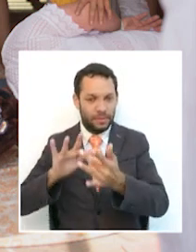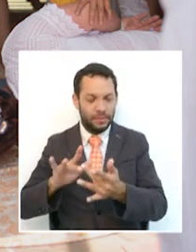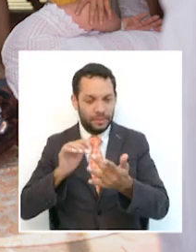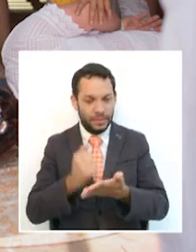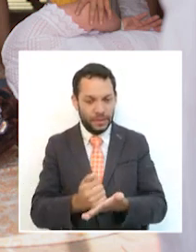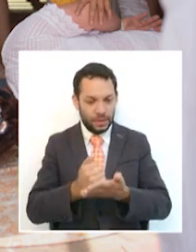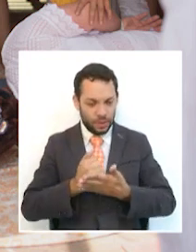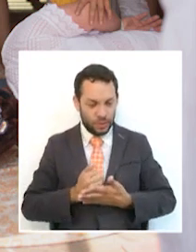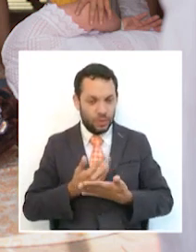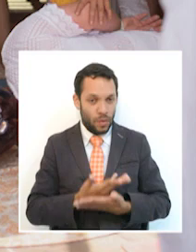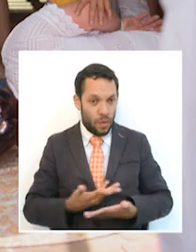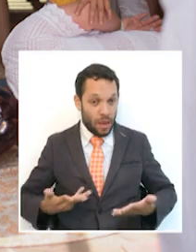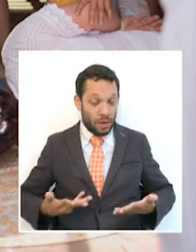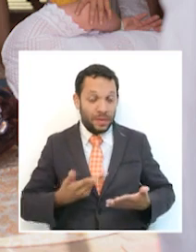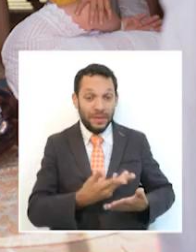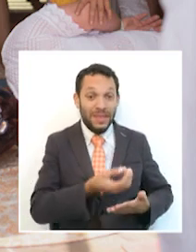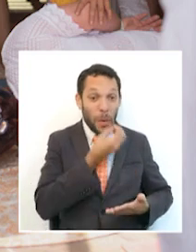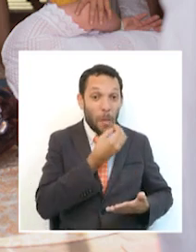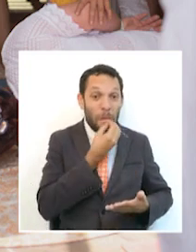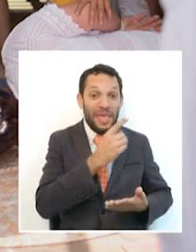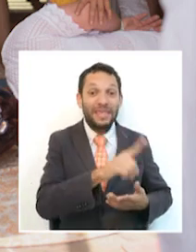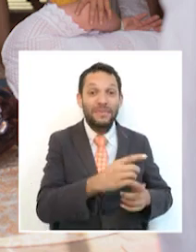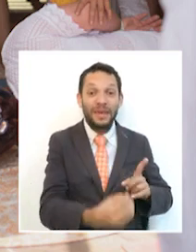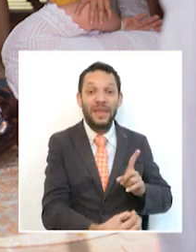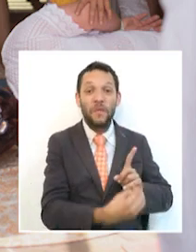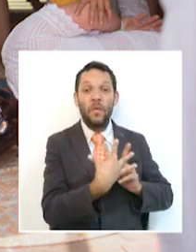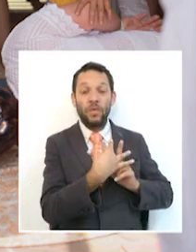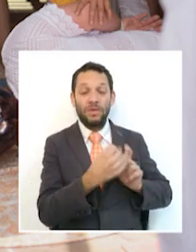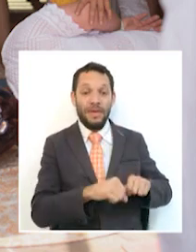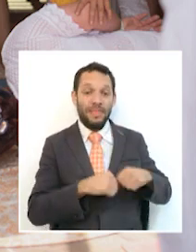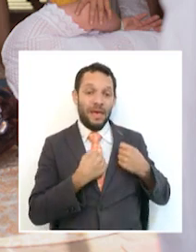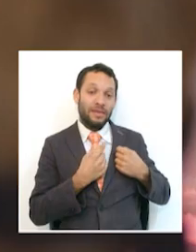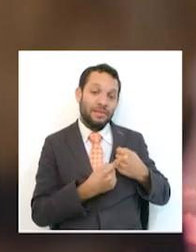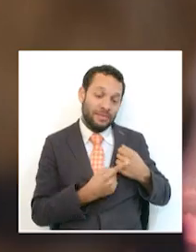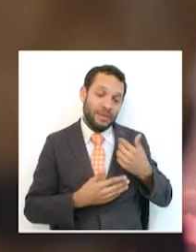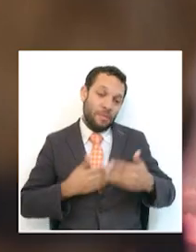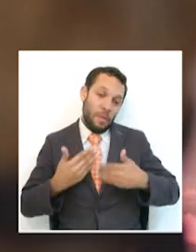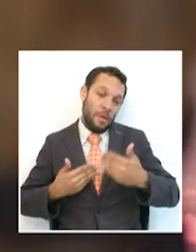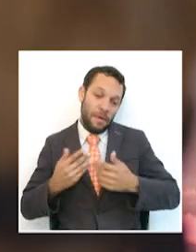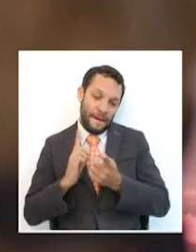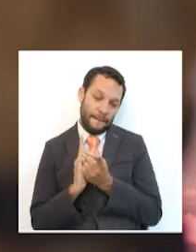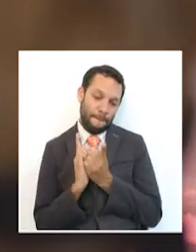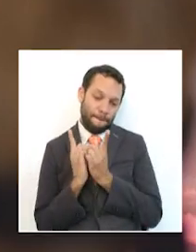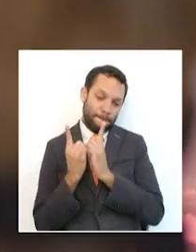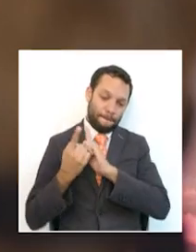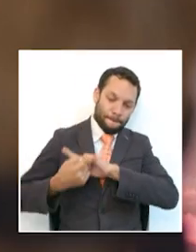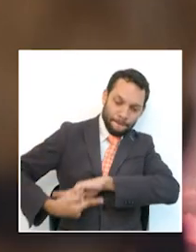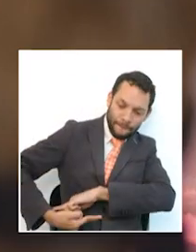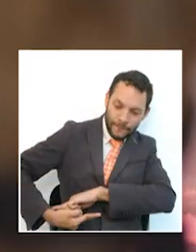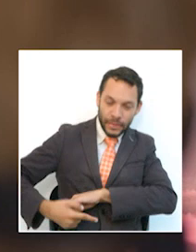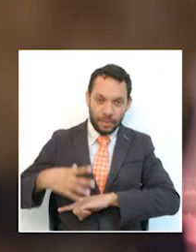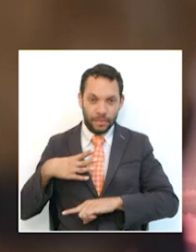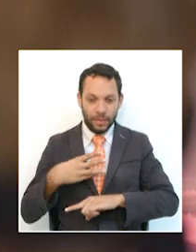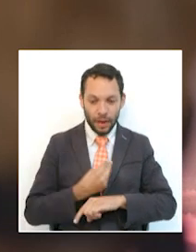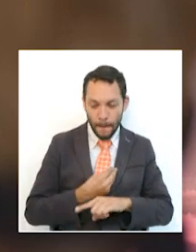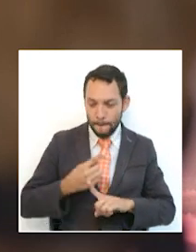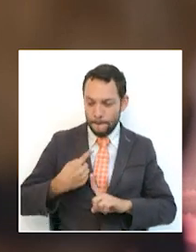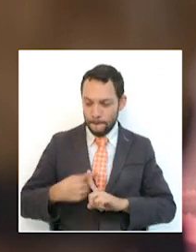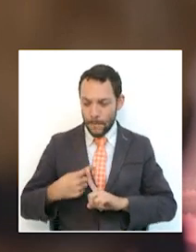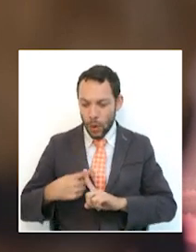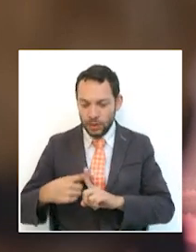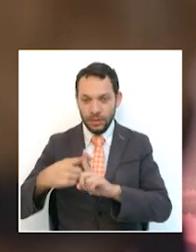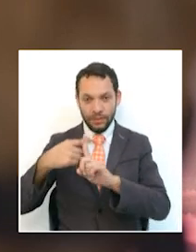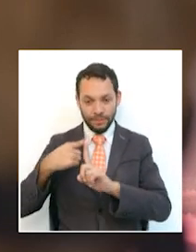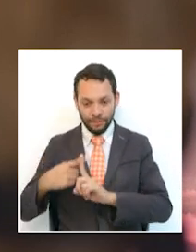para la dura empleo para la epilepsia o para problemas de landa para la depresión si la depresión es contagiarse de esto la depresión es